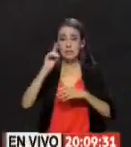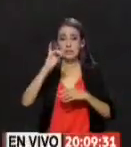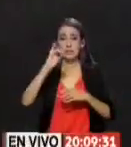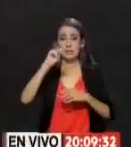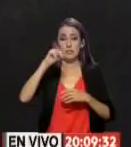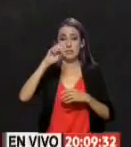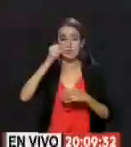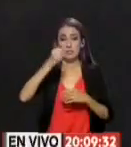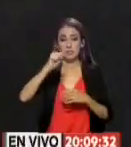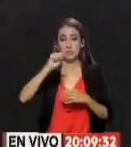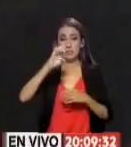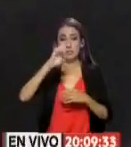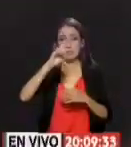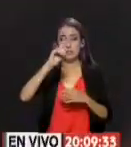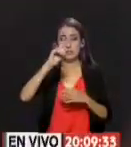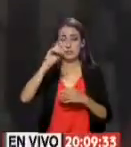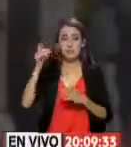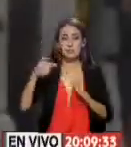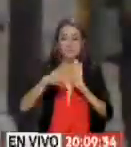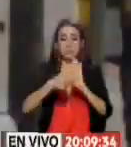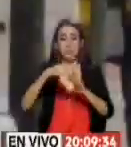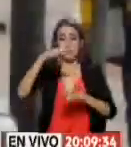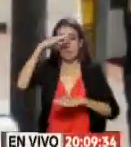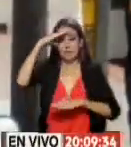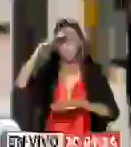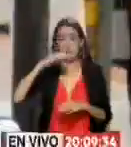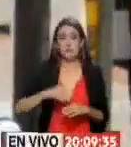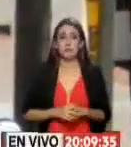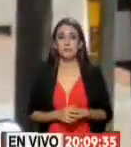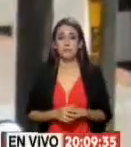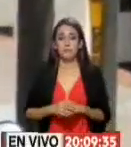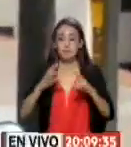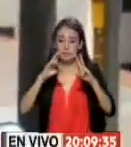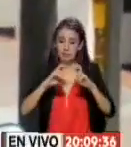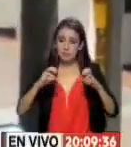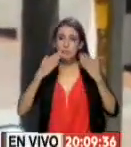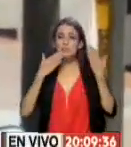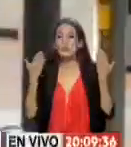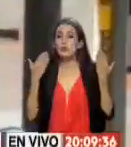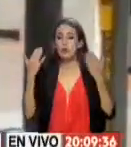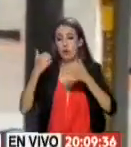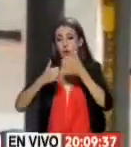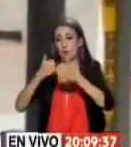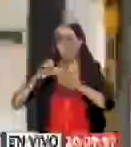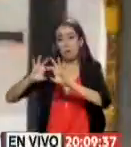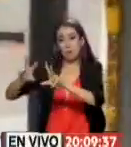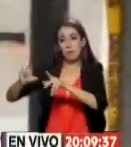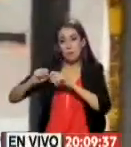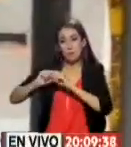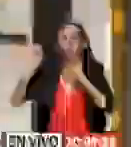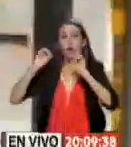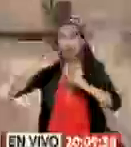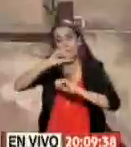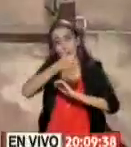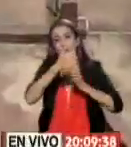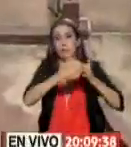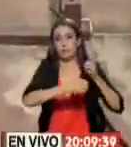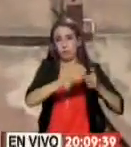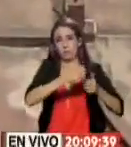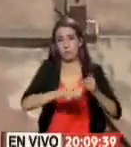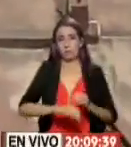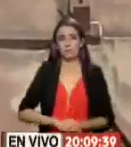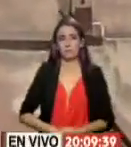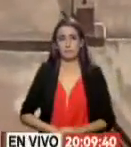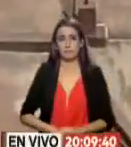Desapariciones, Extorsión y Secuestros de la Policía Nacional, DINASED, investiga si se trató de un caso de sacapintas o si hubo otro